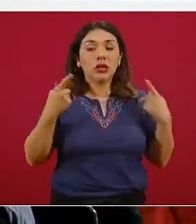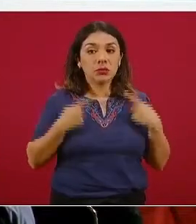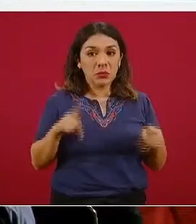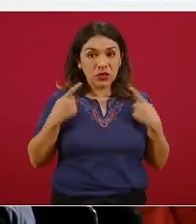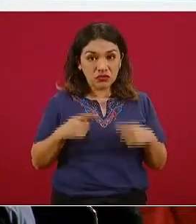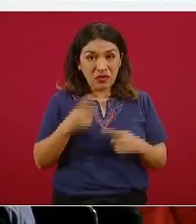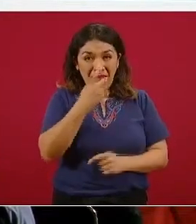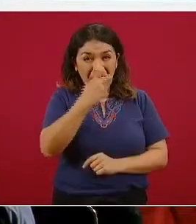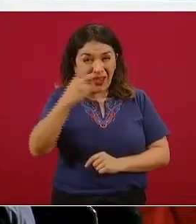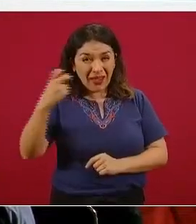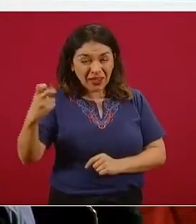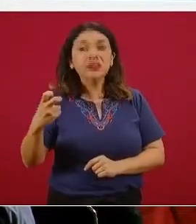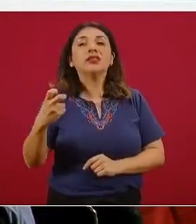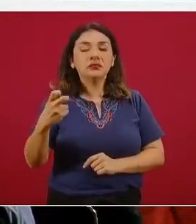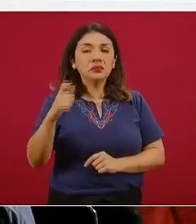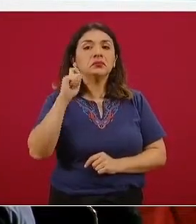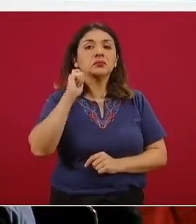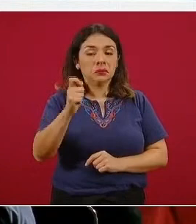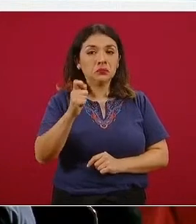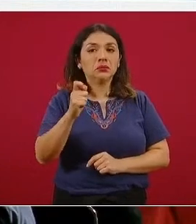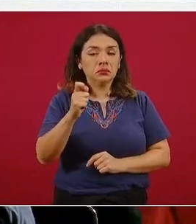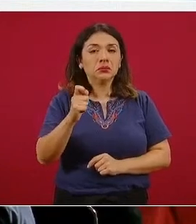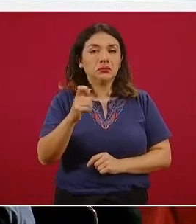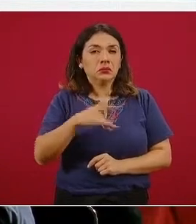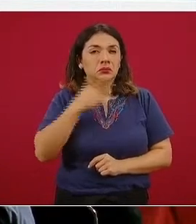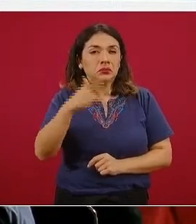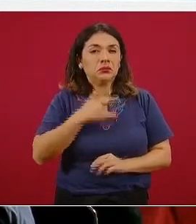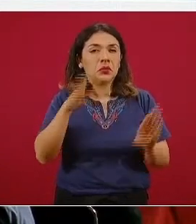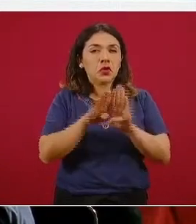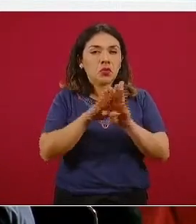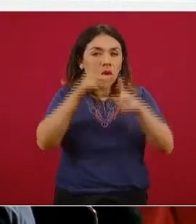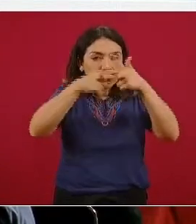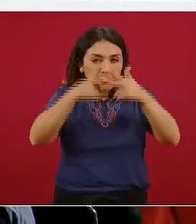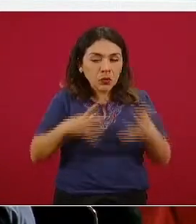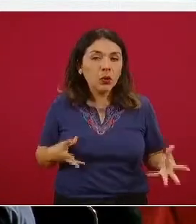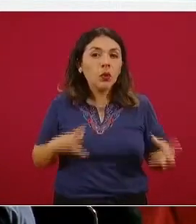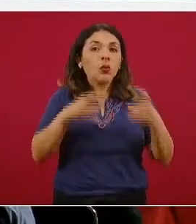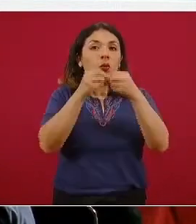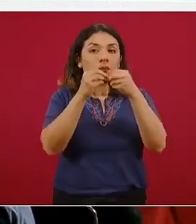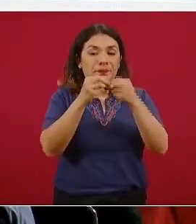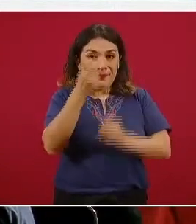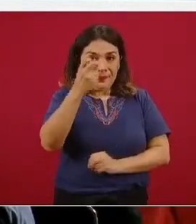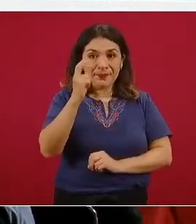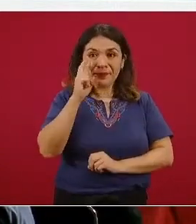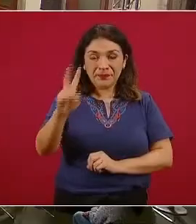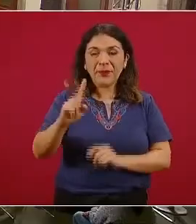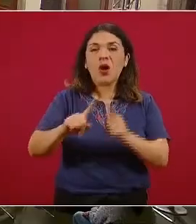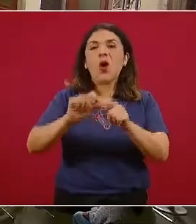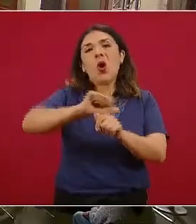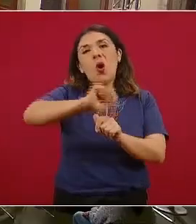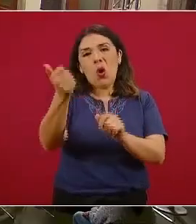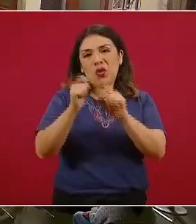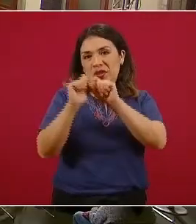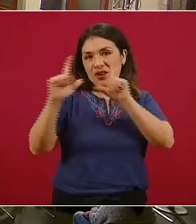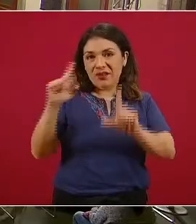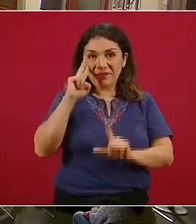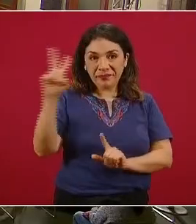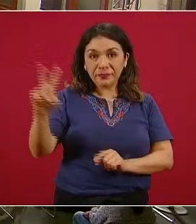1.918.800 personas, se consideran para efectos de la estimación, y es lo que vemos precisamente en la siguiente